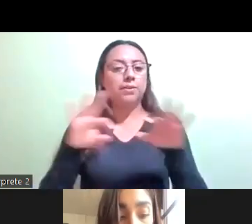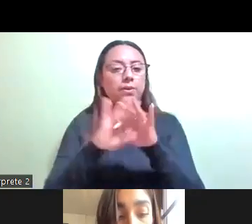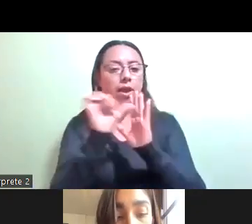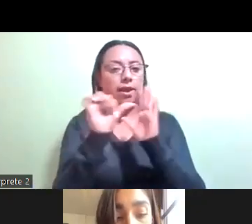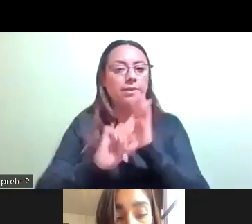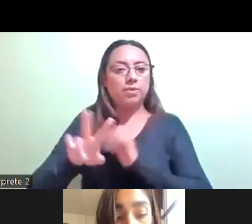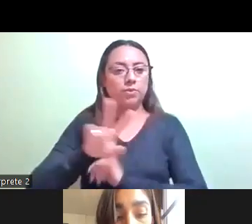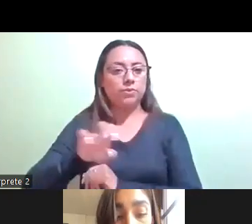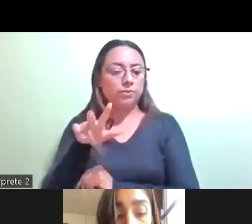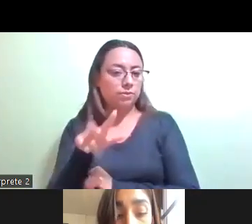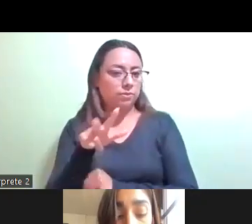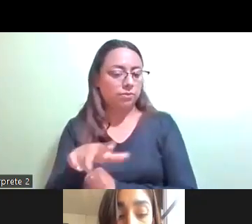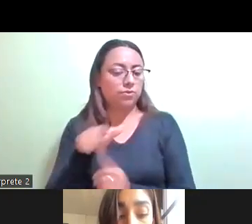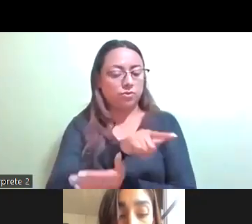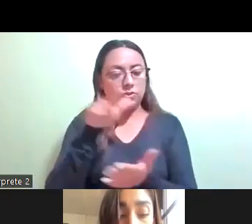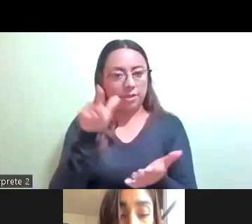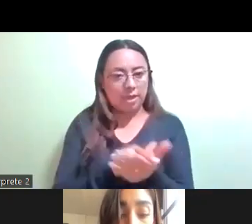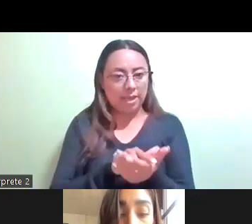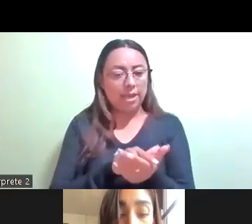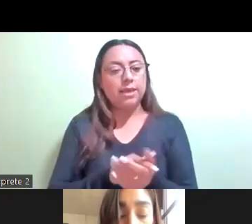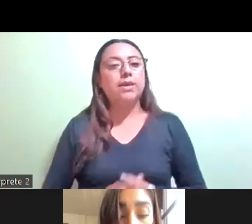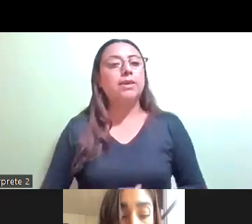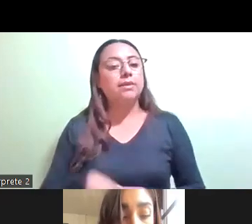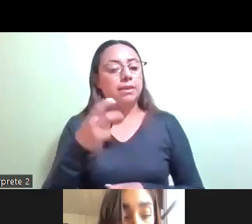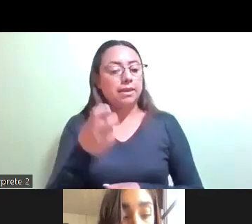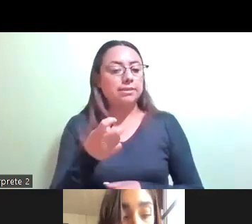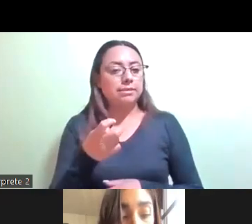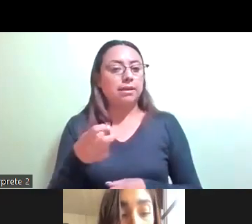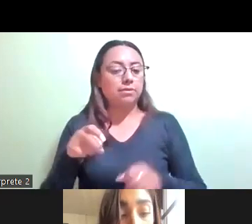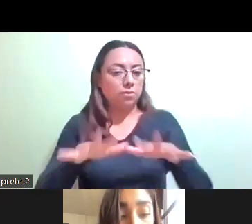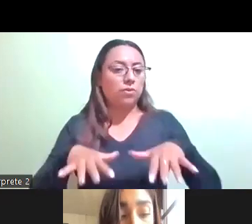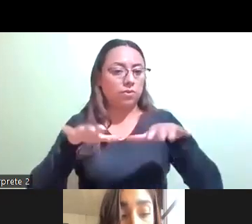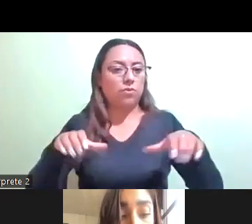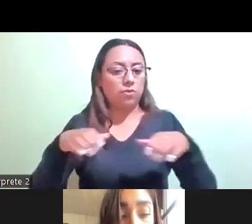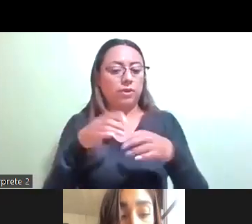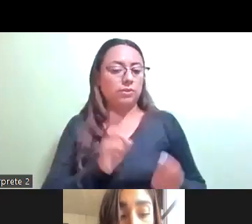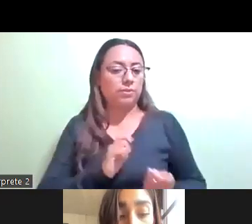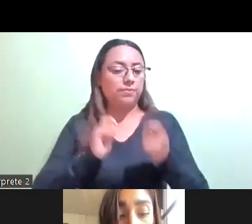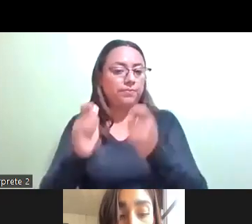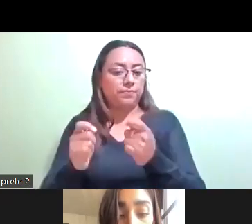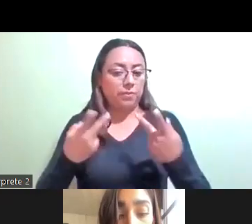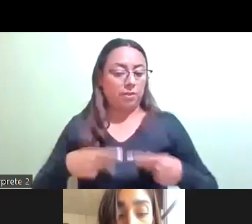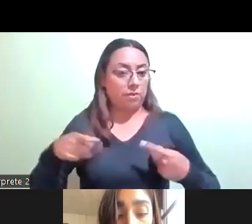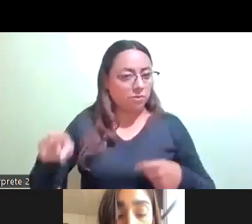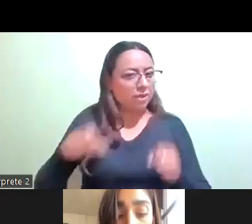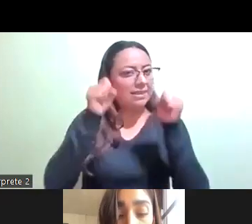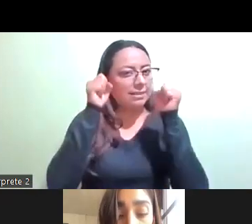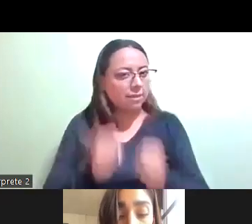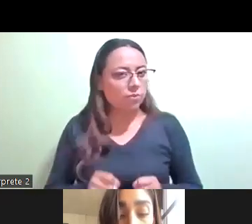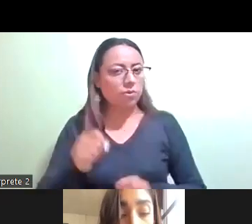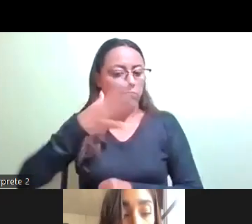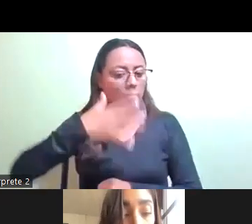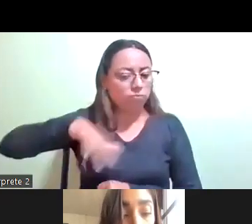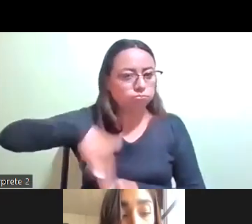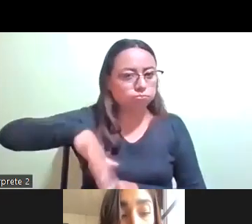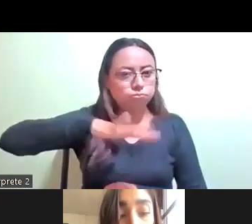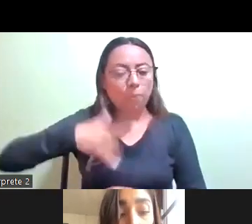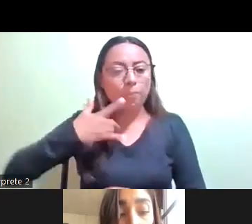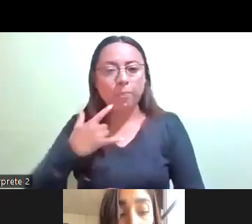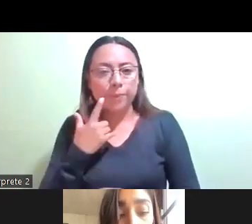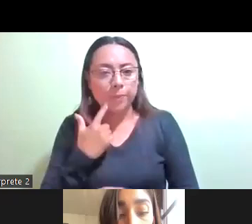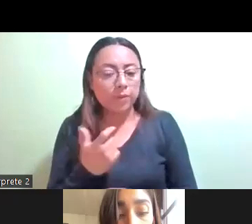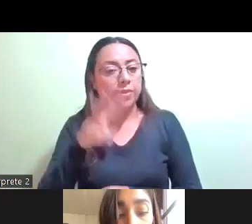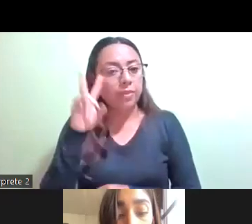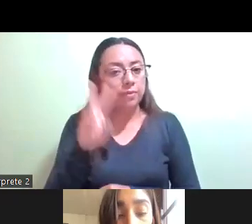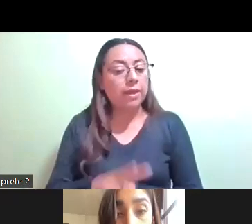de la Ley Local de la materia, deberá de remitir a la persona solicitante, tener certeza de que se utilizó un criterio de búsqueda exhaustivo, además de señalar